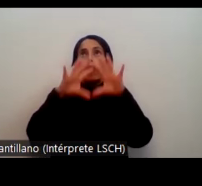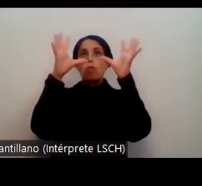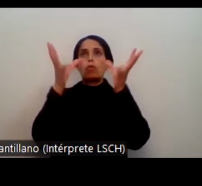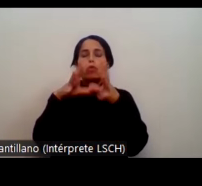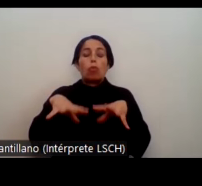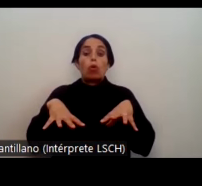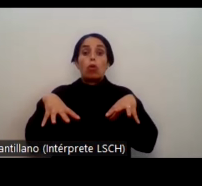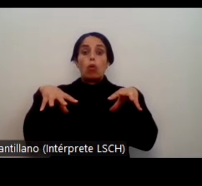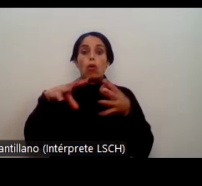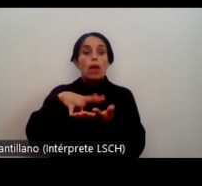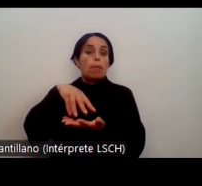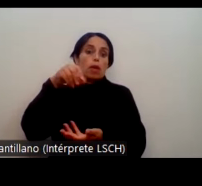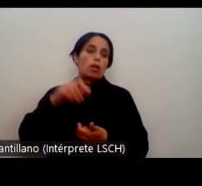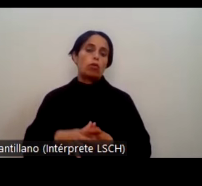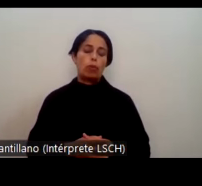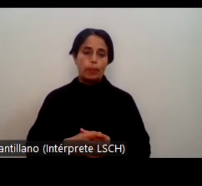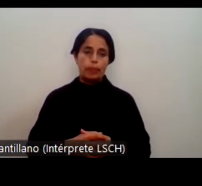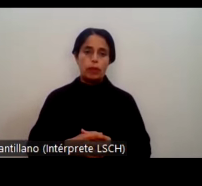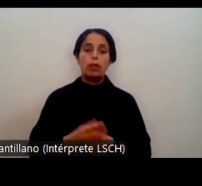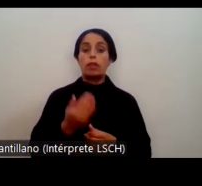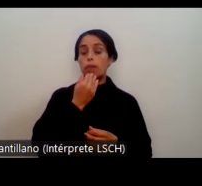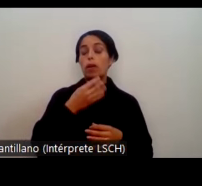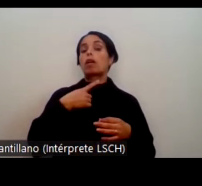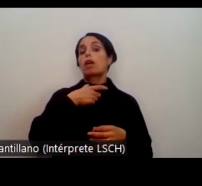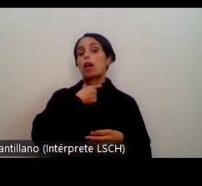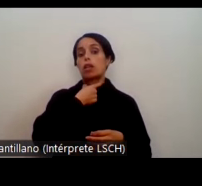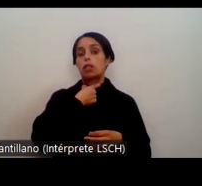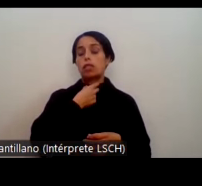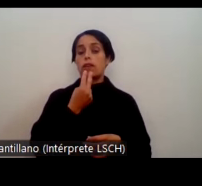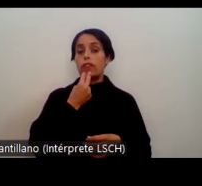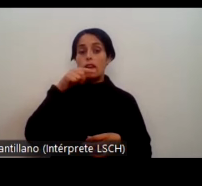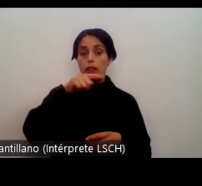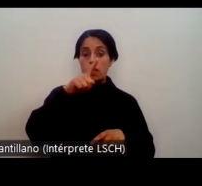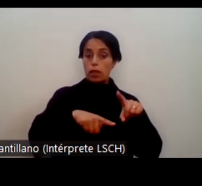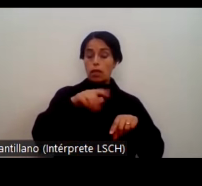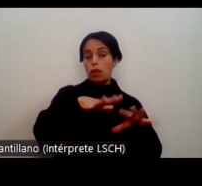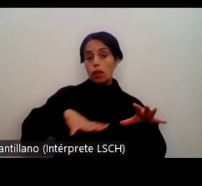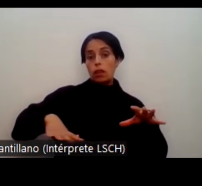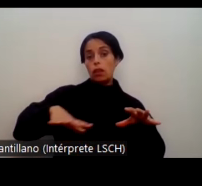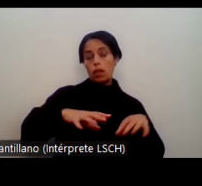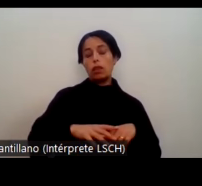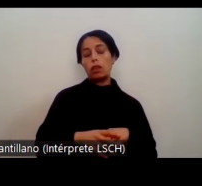asegurar la vida en la Tierra. Bueno, creo que